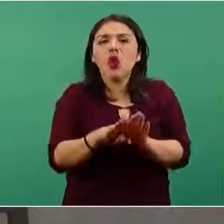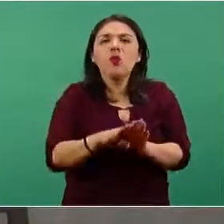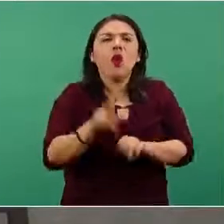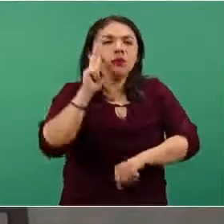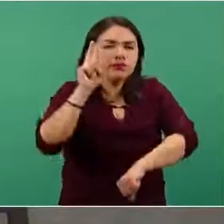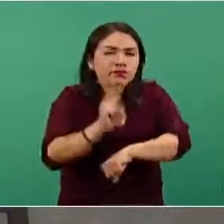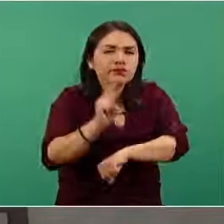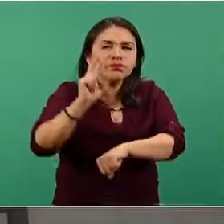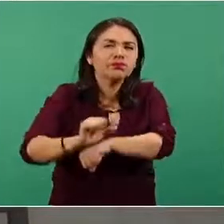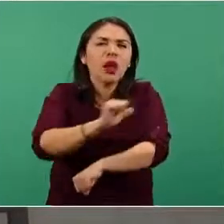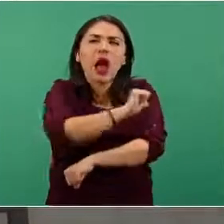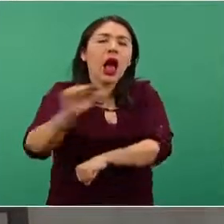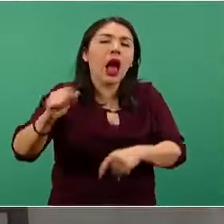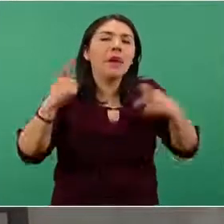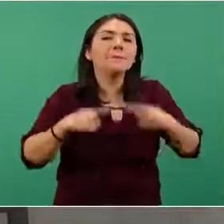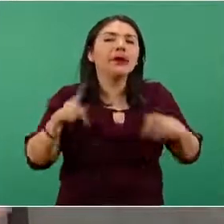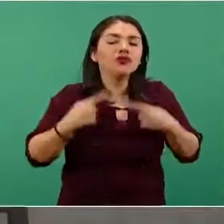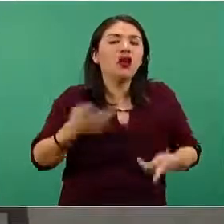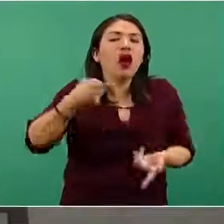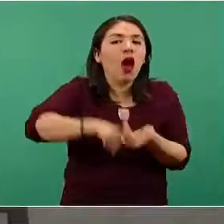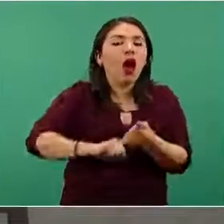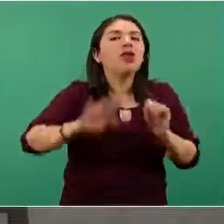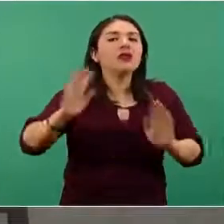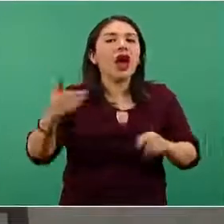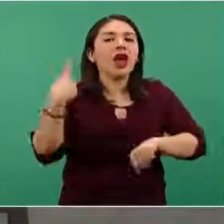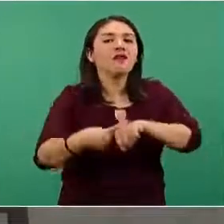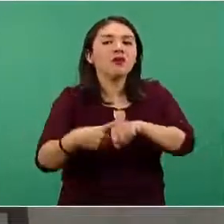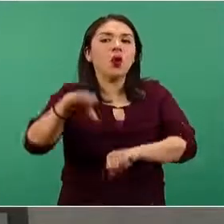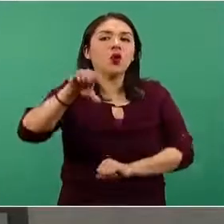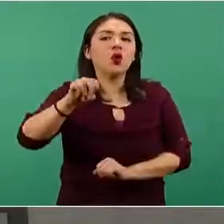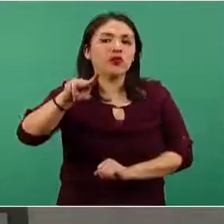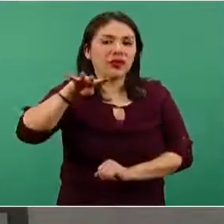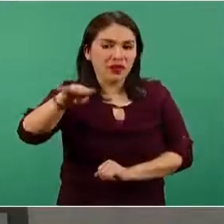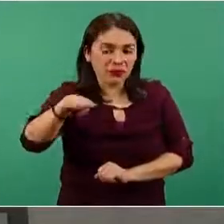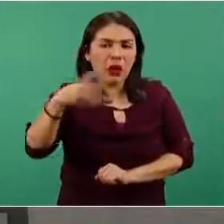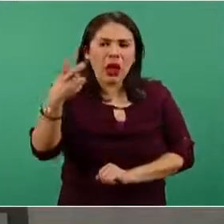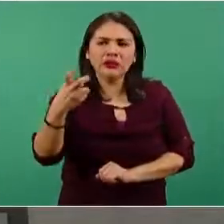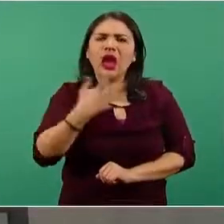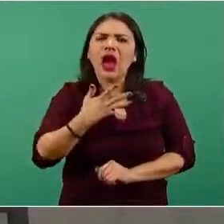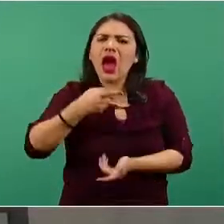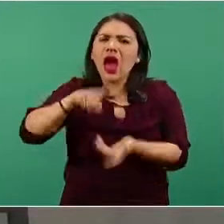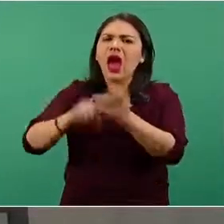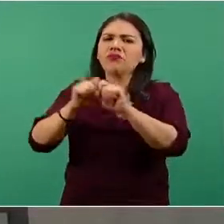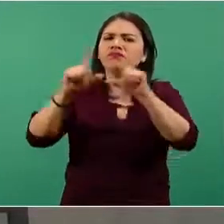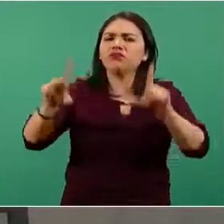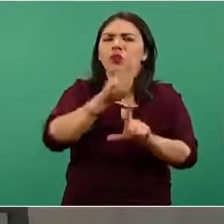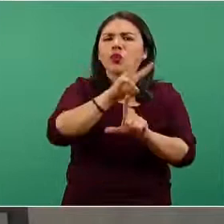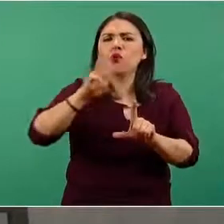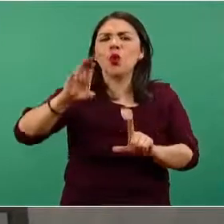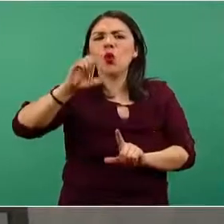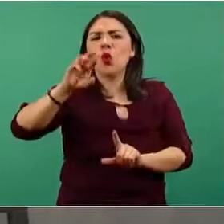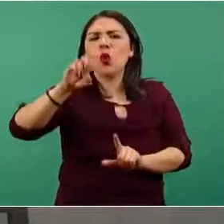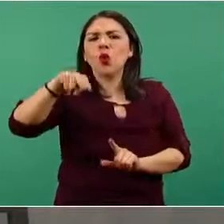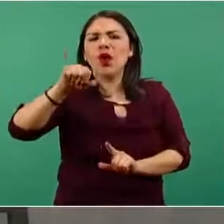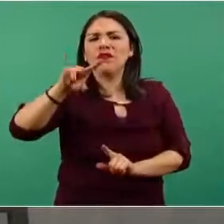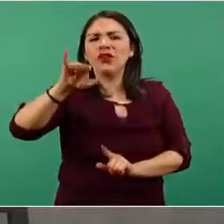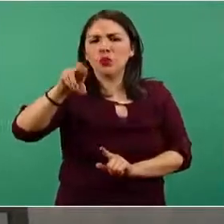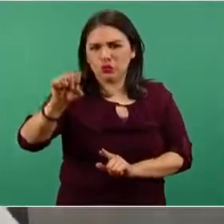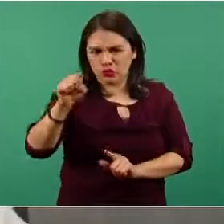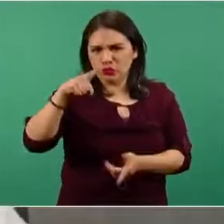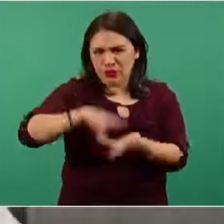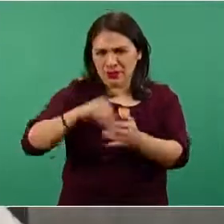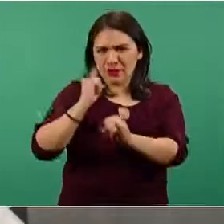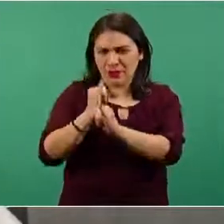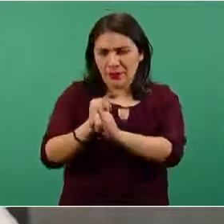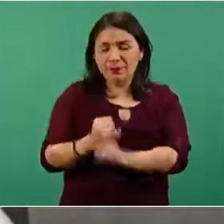seguimiento de personas que han tenido COVID-19, que está publicado en el portal coronavirus.gov.mx. Y en esta